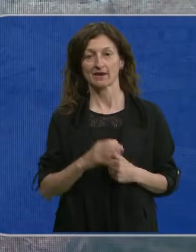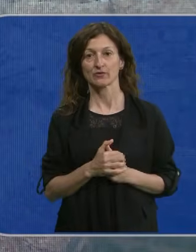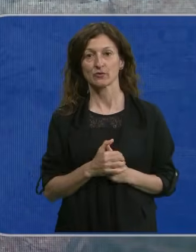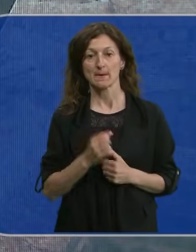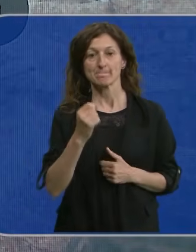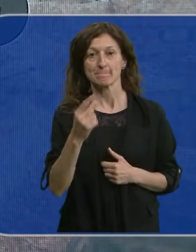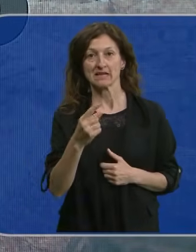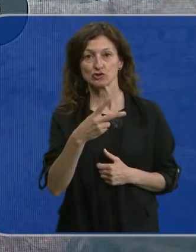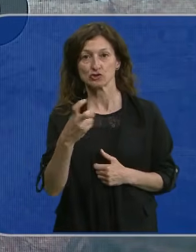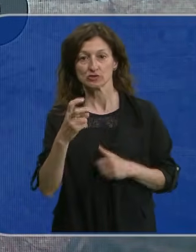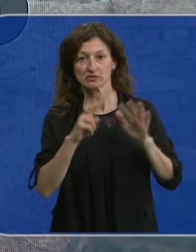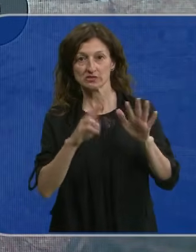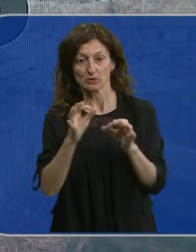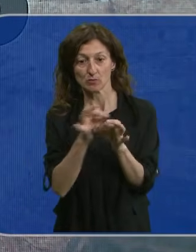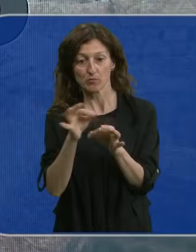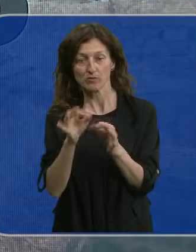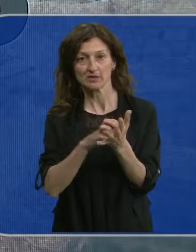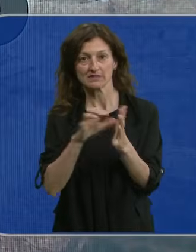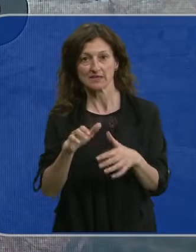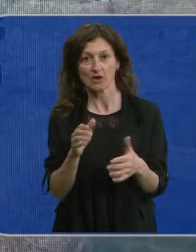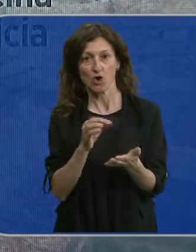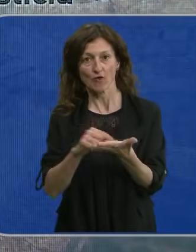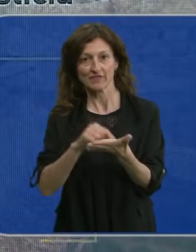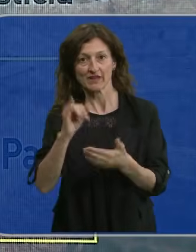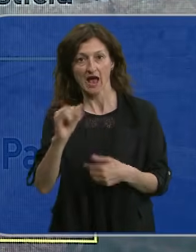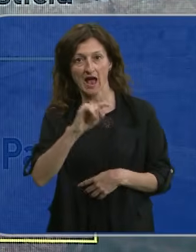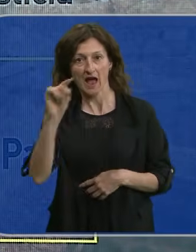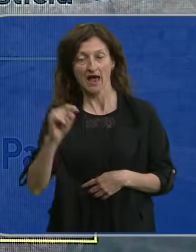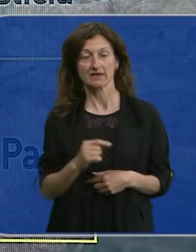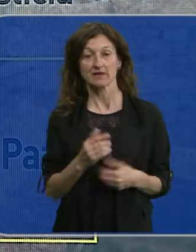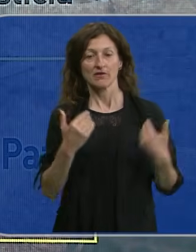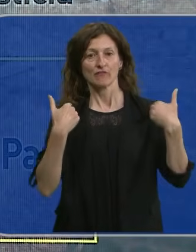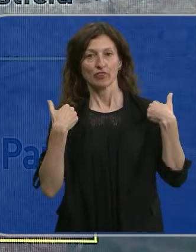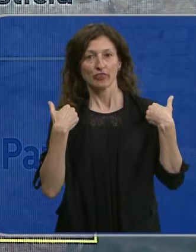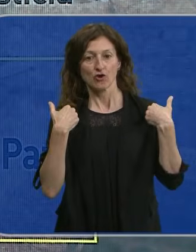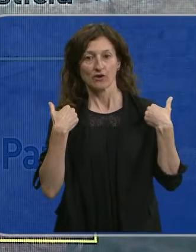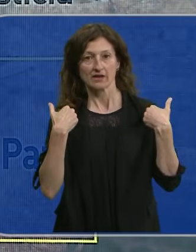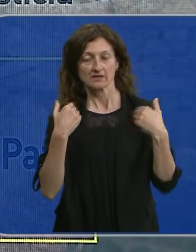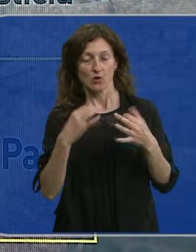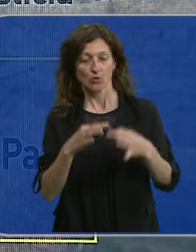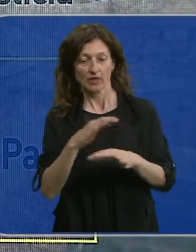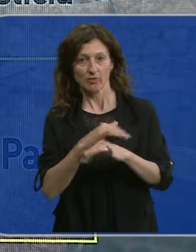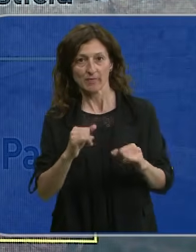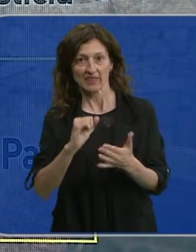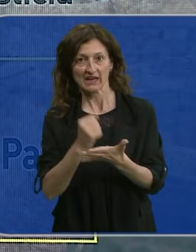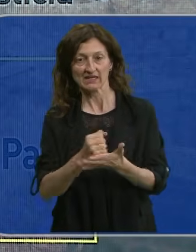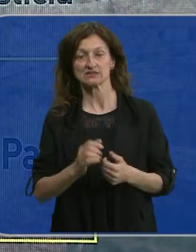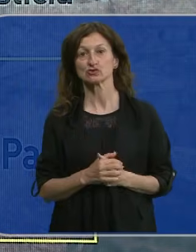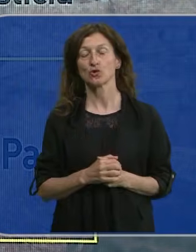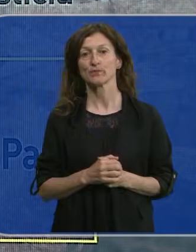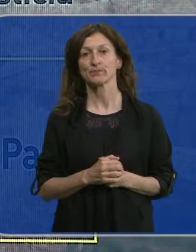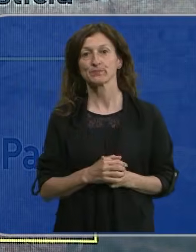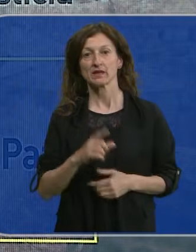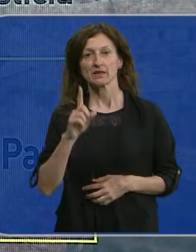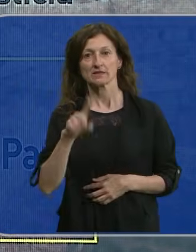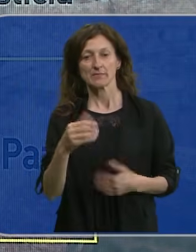Ministerio, 1.274 pueblos de Castilla y León tienen estas oficinas que asumen funciones de los juzgados de paz y de los registros,